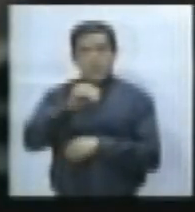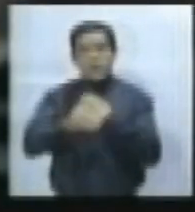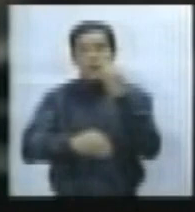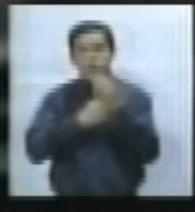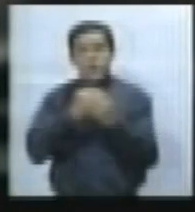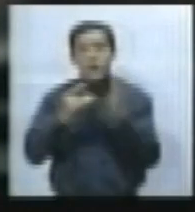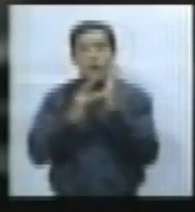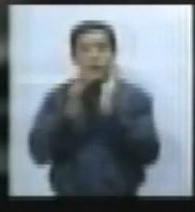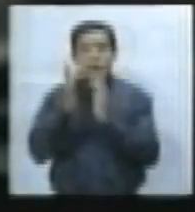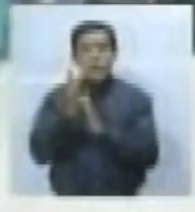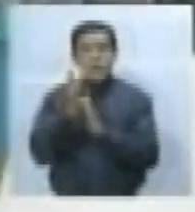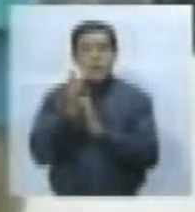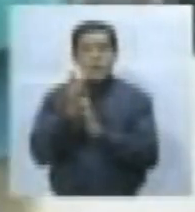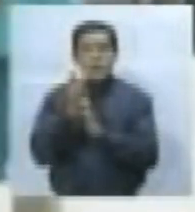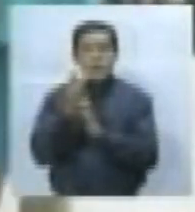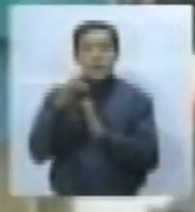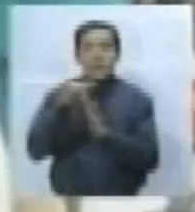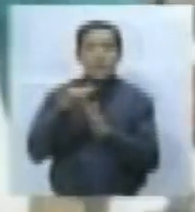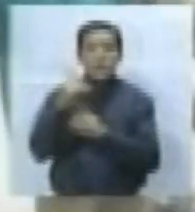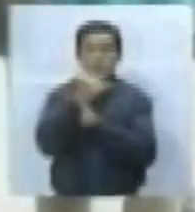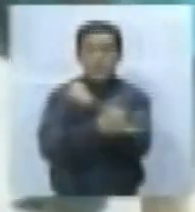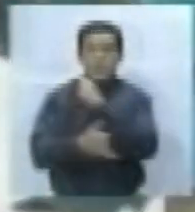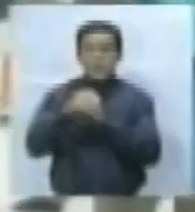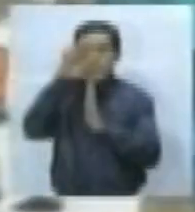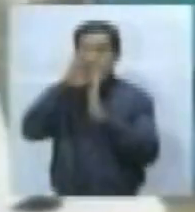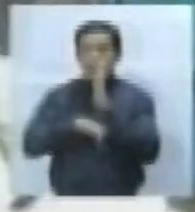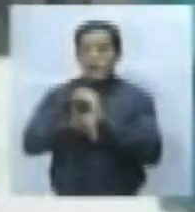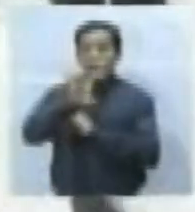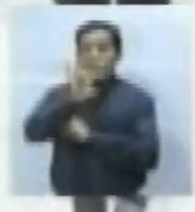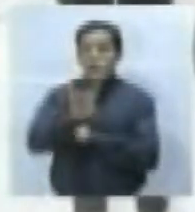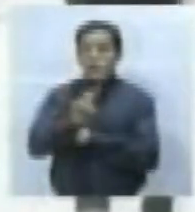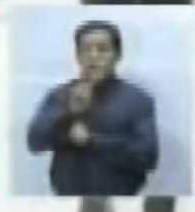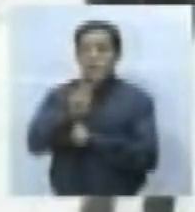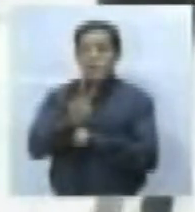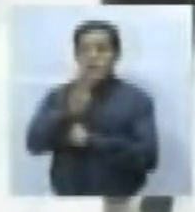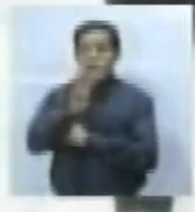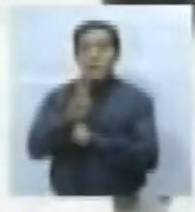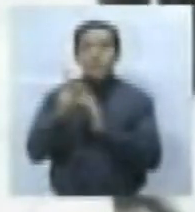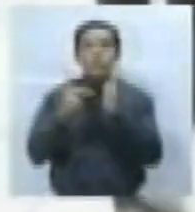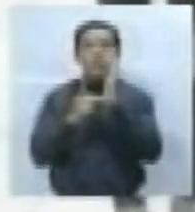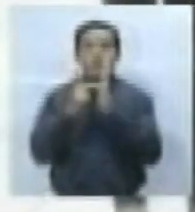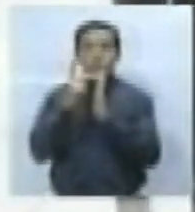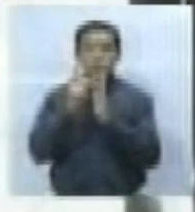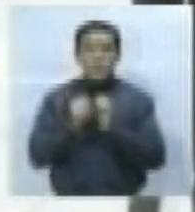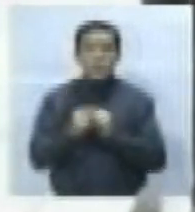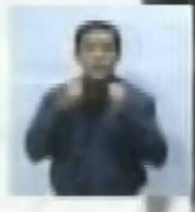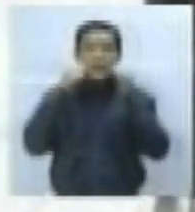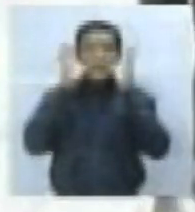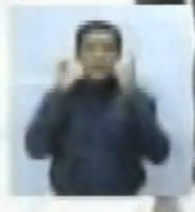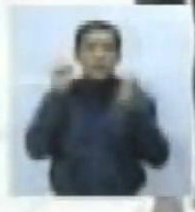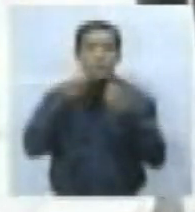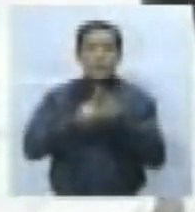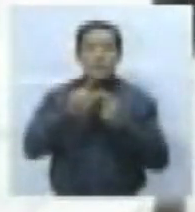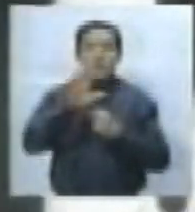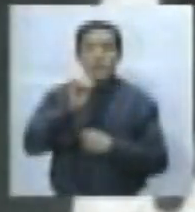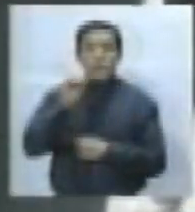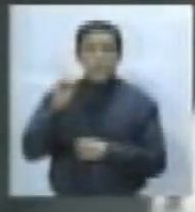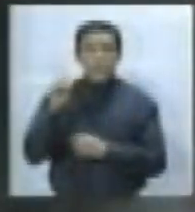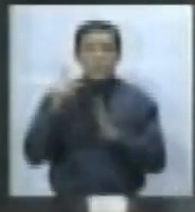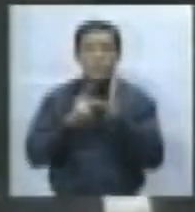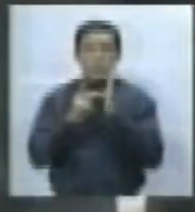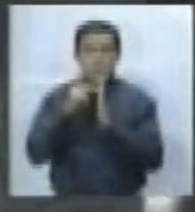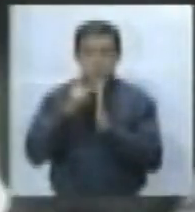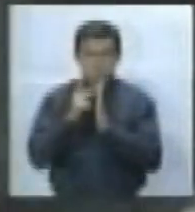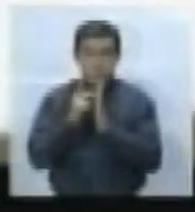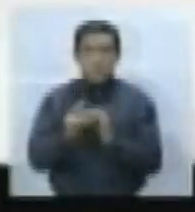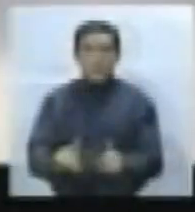en abril el riesgo país bajó desde un máximo de 826 puntos, en diciembre hasta 500 puntos y se ha